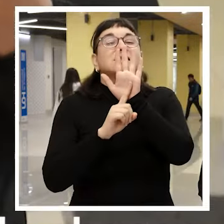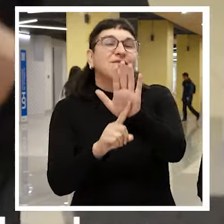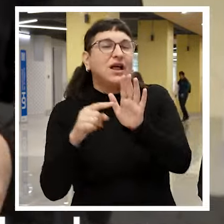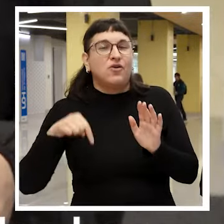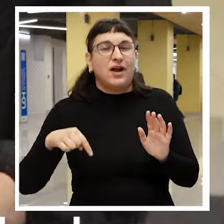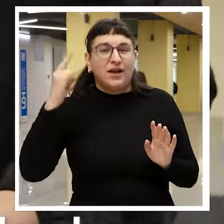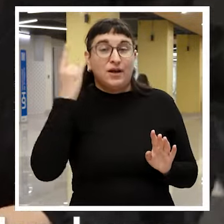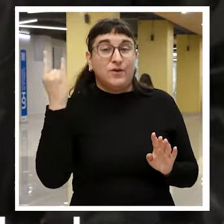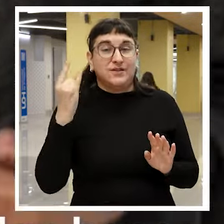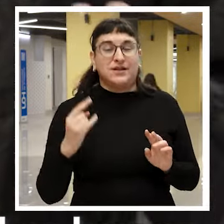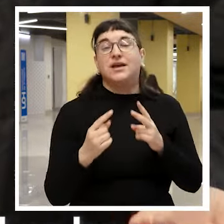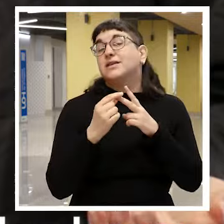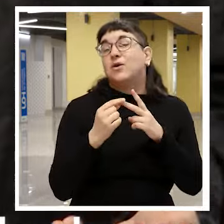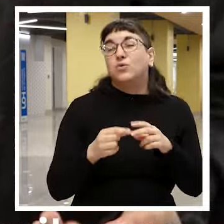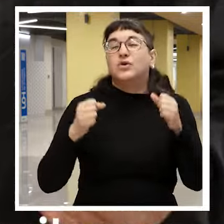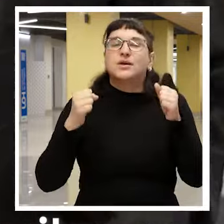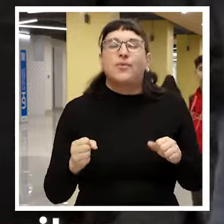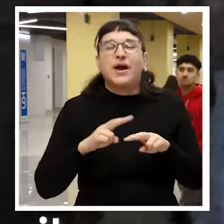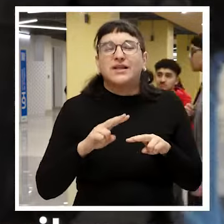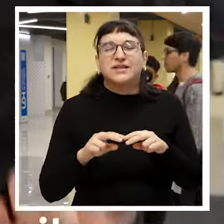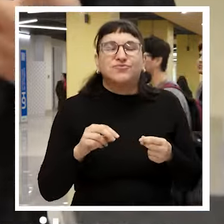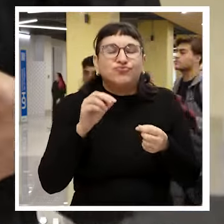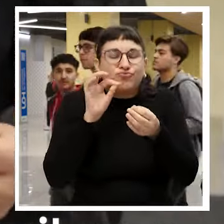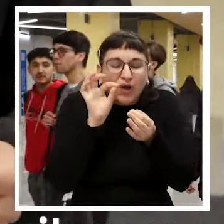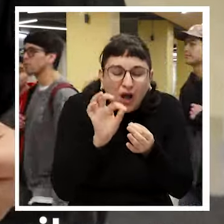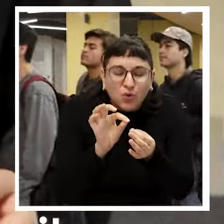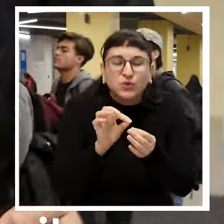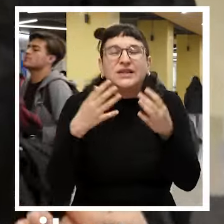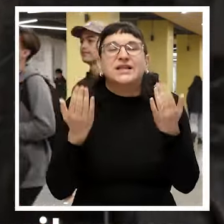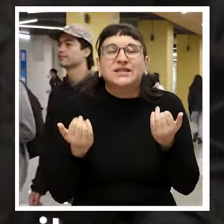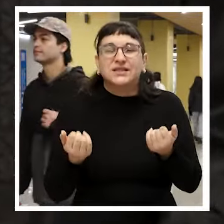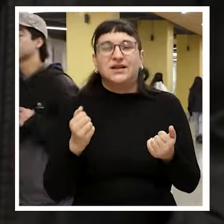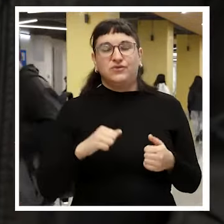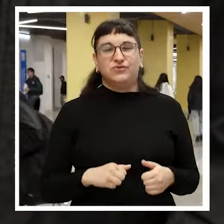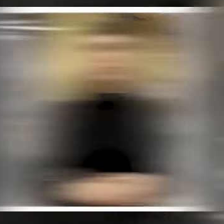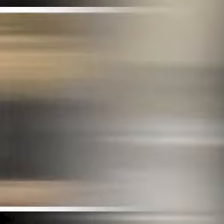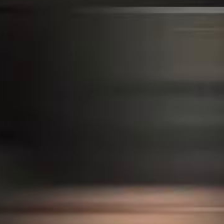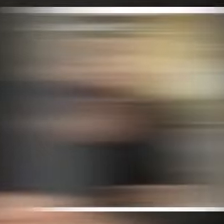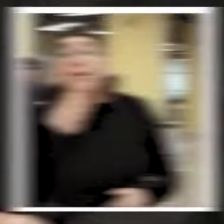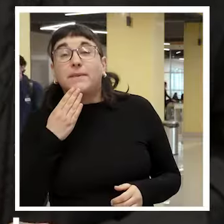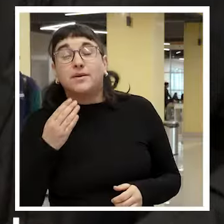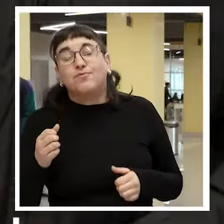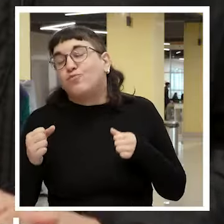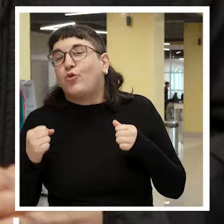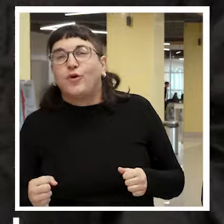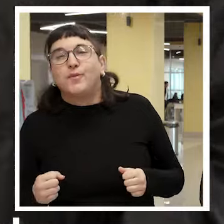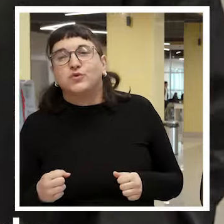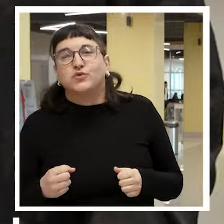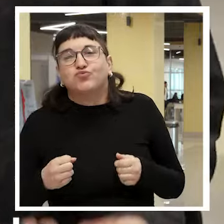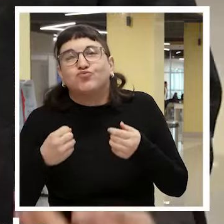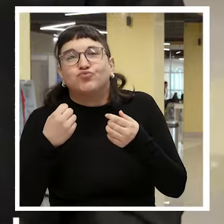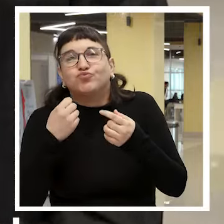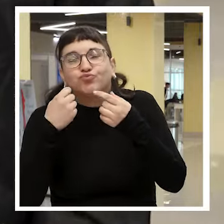y para que puedan hacer los ajustes necesarios que nosotros necesitemos, más que nada. Y pues aparte de